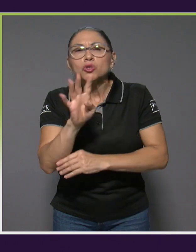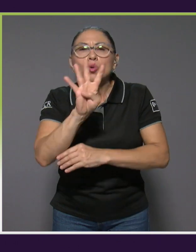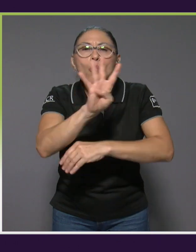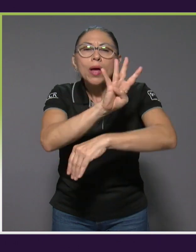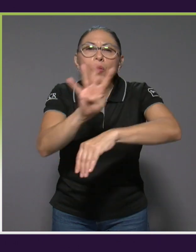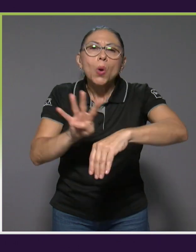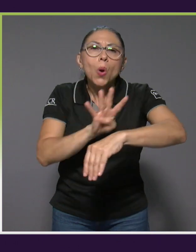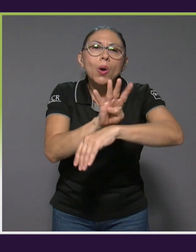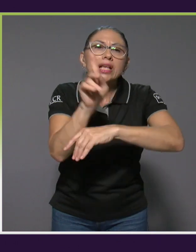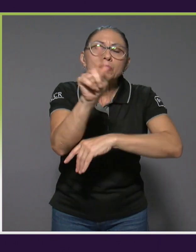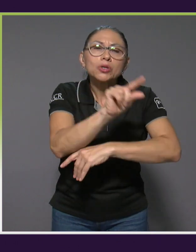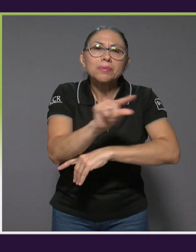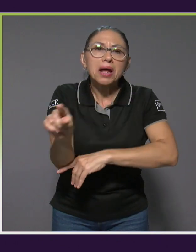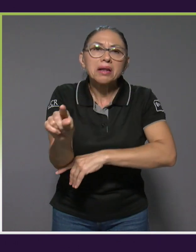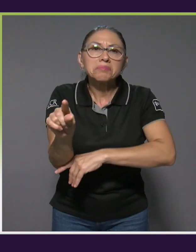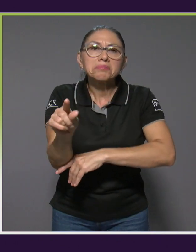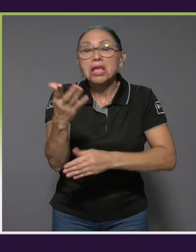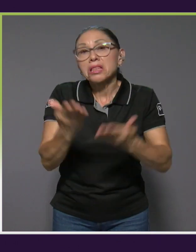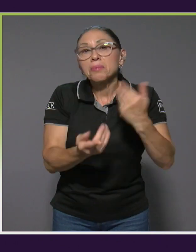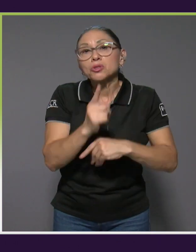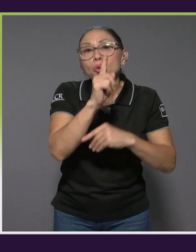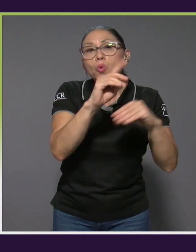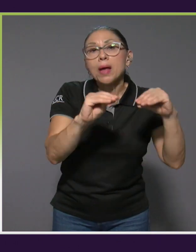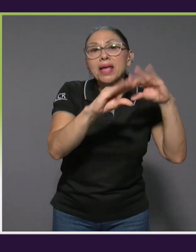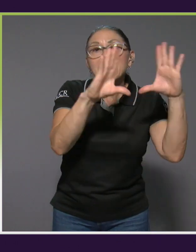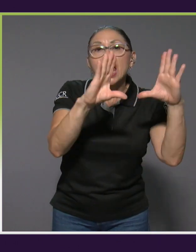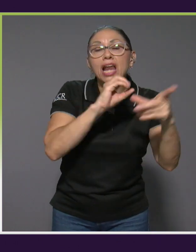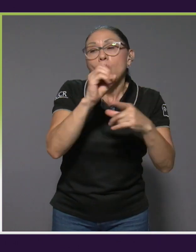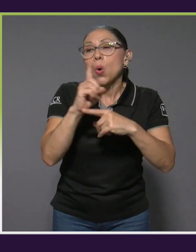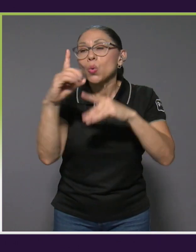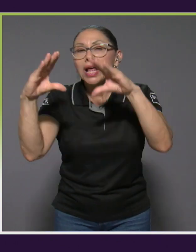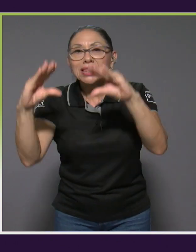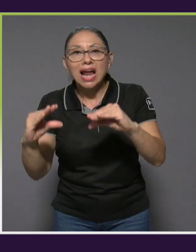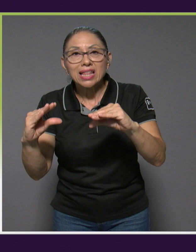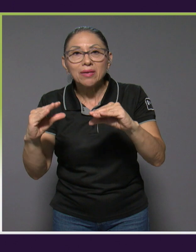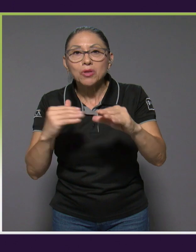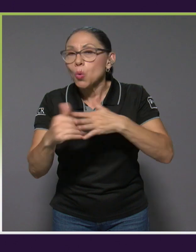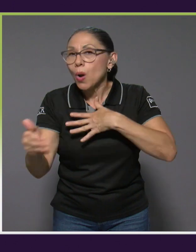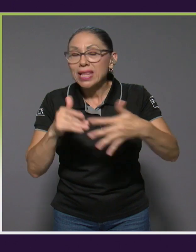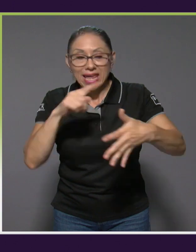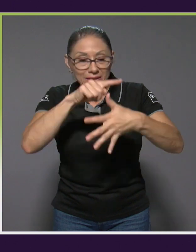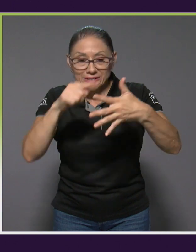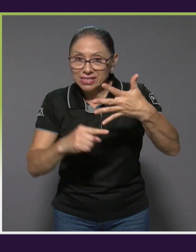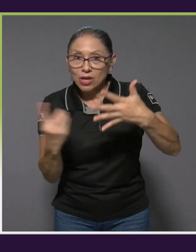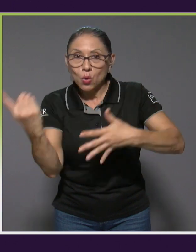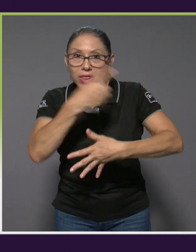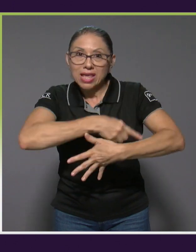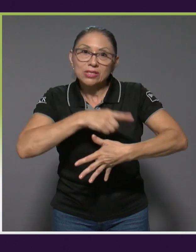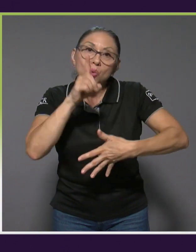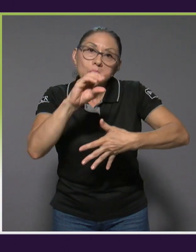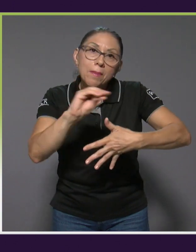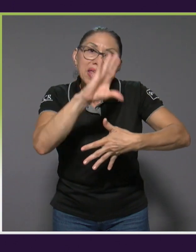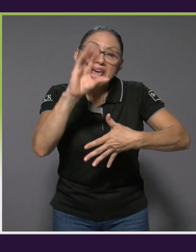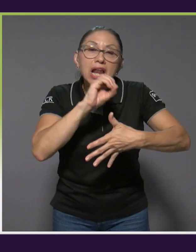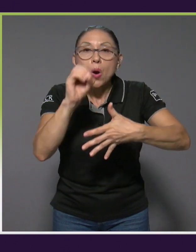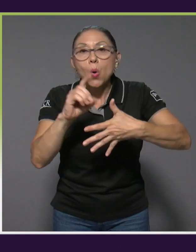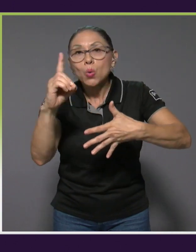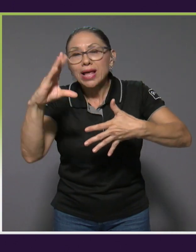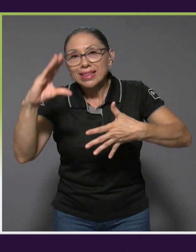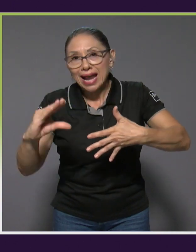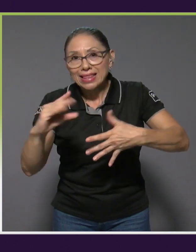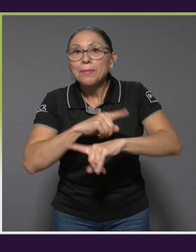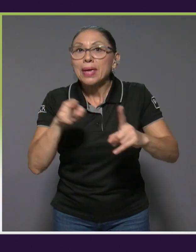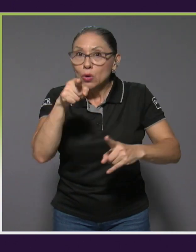ir una mañana o una tarde en cualquiera de los 5 días de la semana, pero la disponibilidad para cumplir con